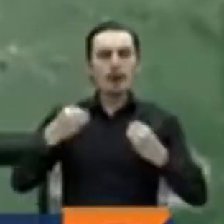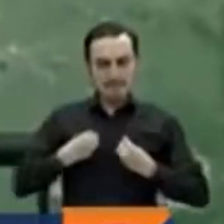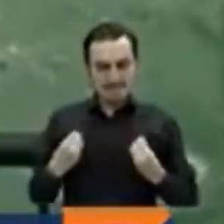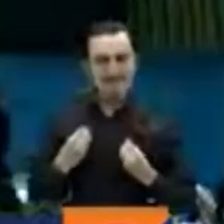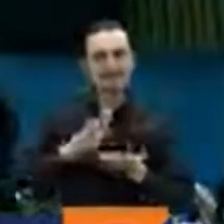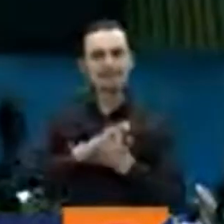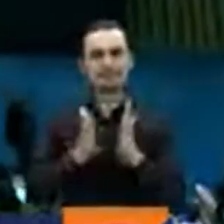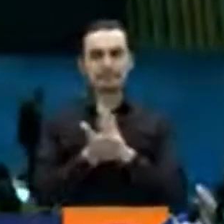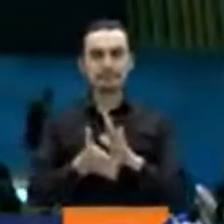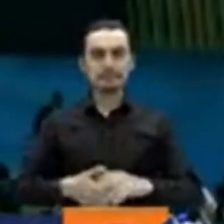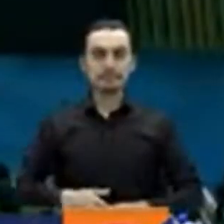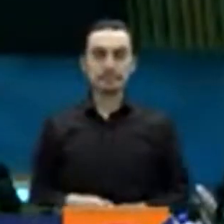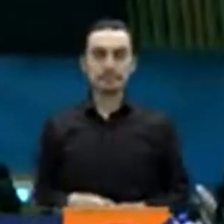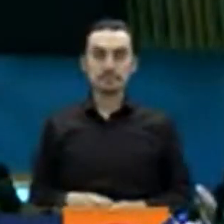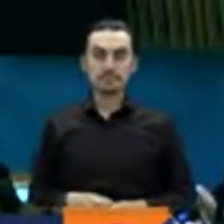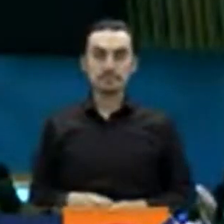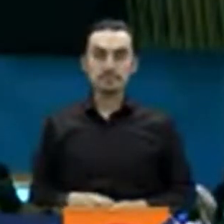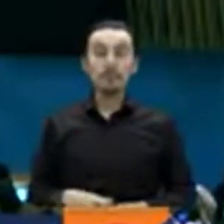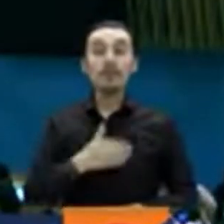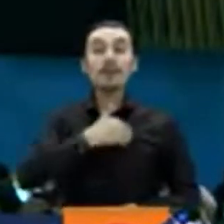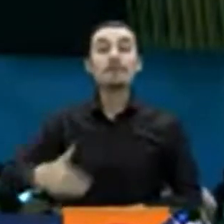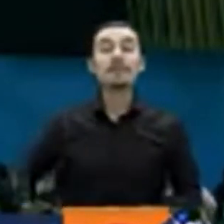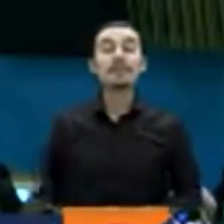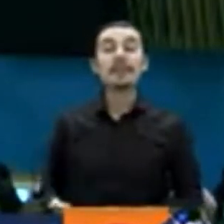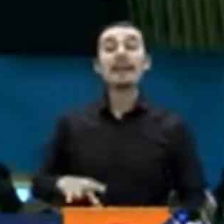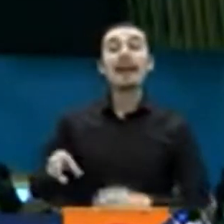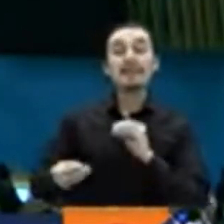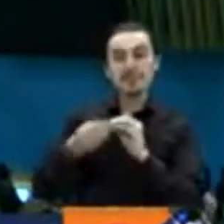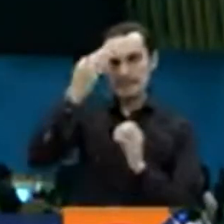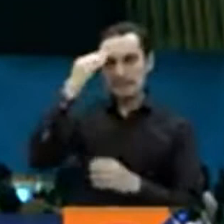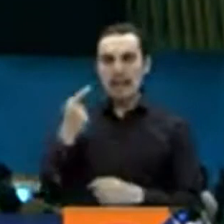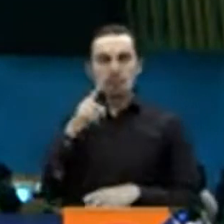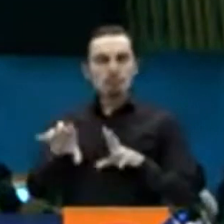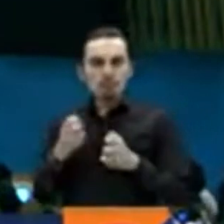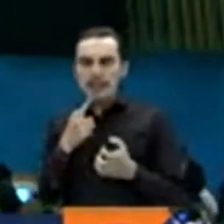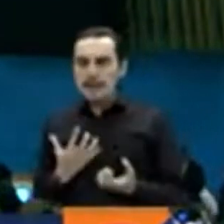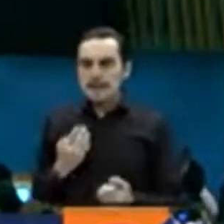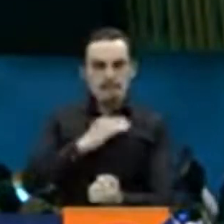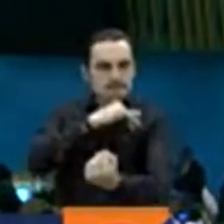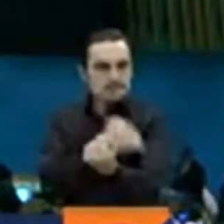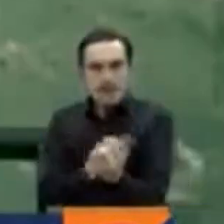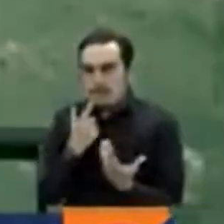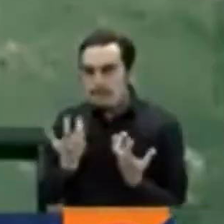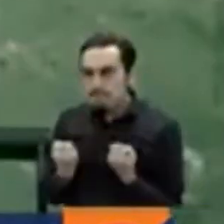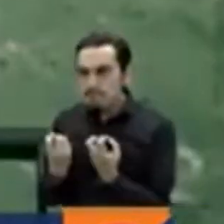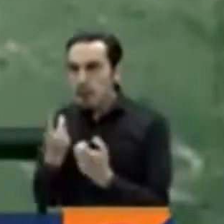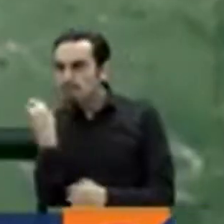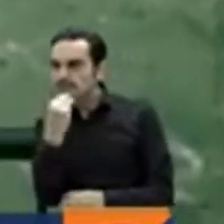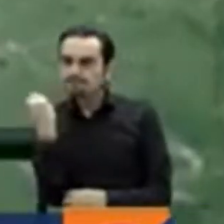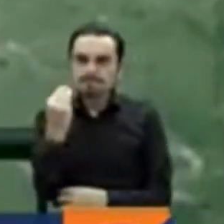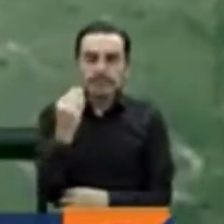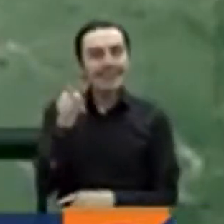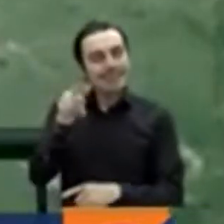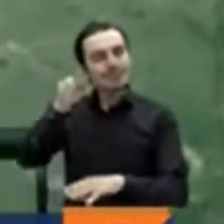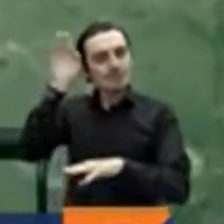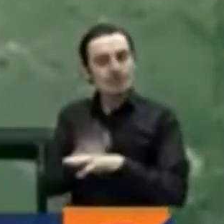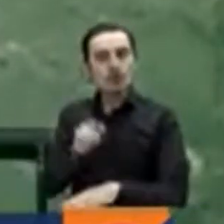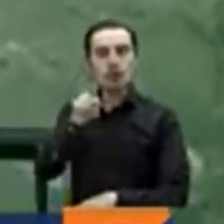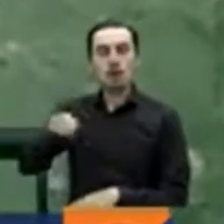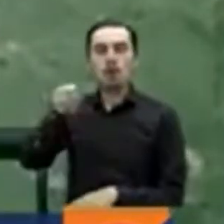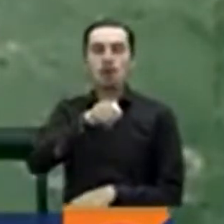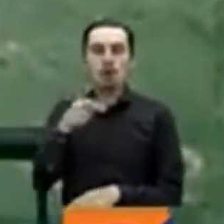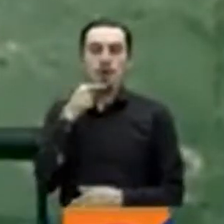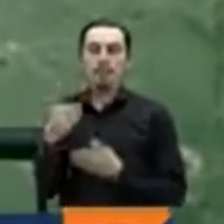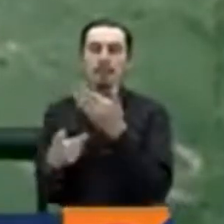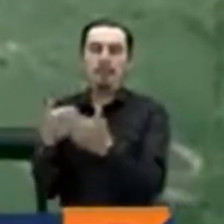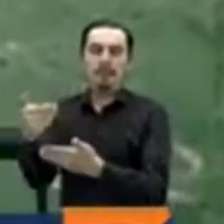en paz. El presidente dijo que la adicción al poder irracional, a la ganancia y al dinero es la enorme maquinaria mortal